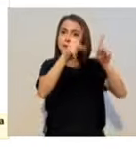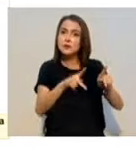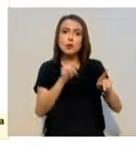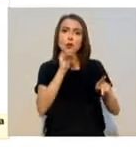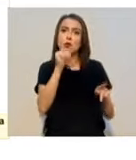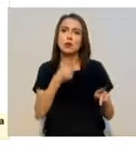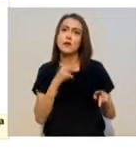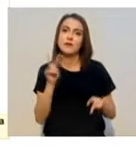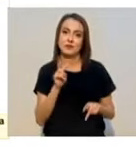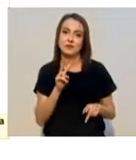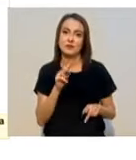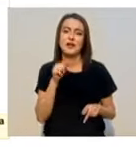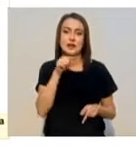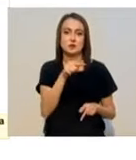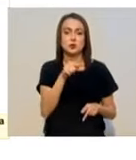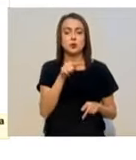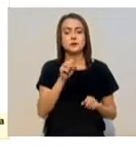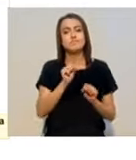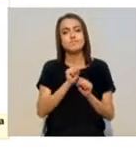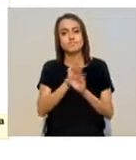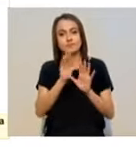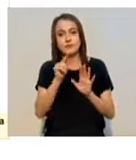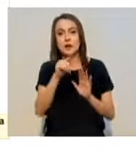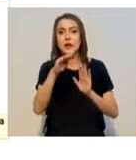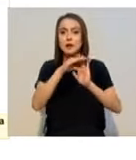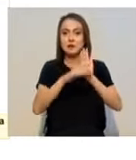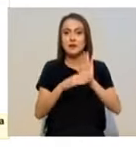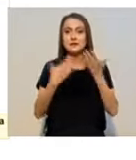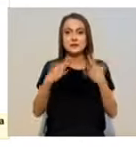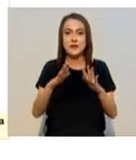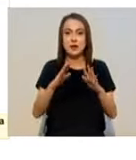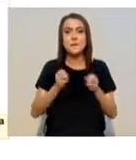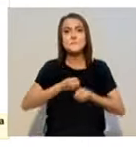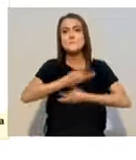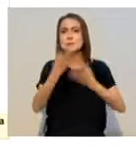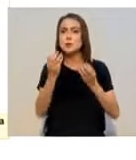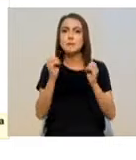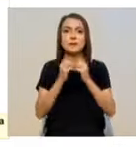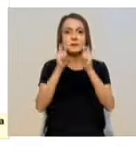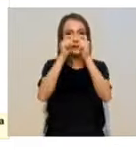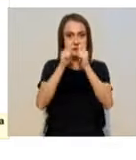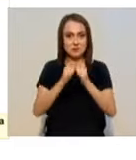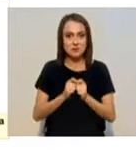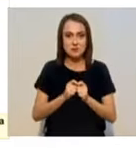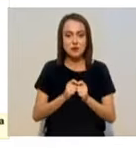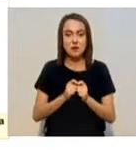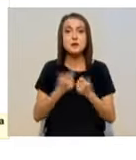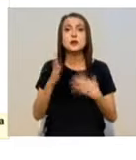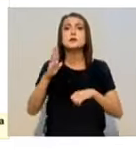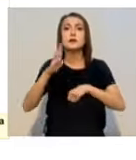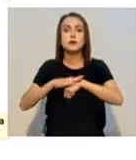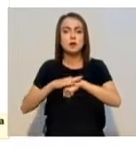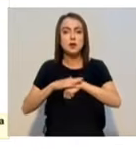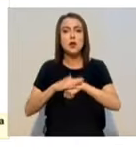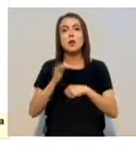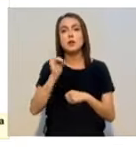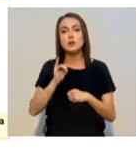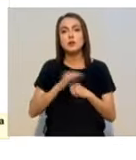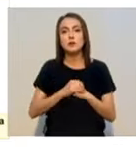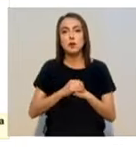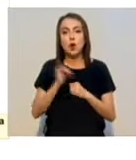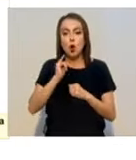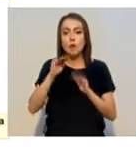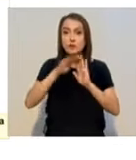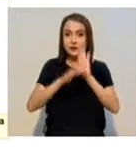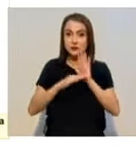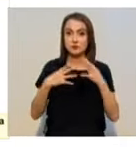no tenga el virus. Hay que tener ese sumo cuidado. En los lineamientos está esto en muchísimo más detalle. Se va a autorizar el uso tanto por